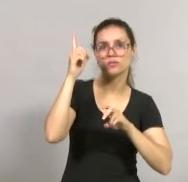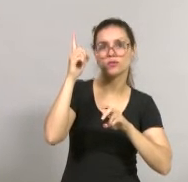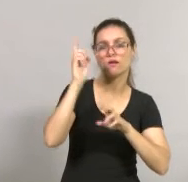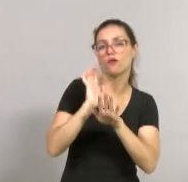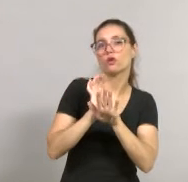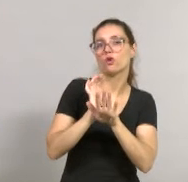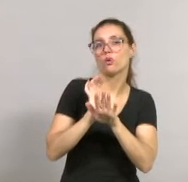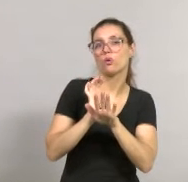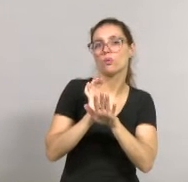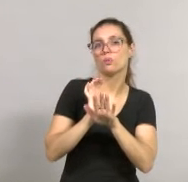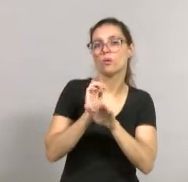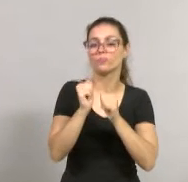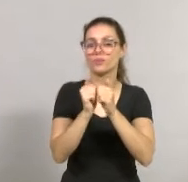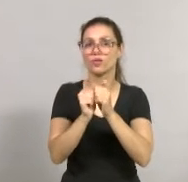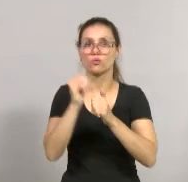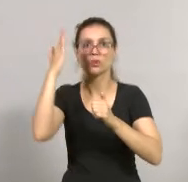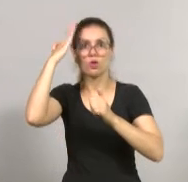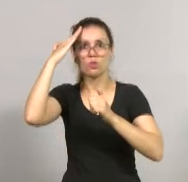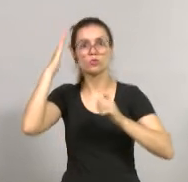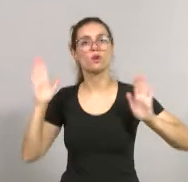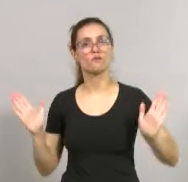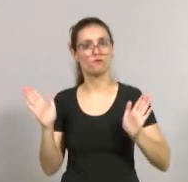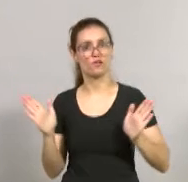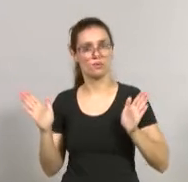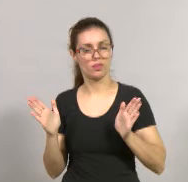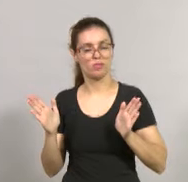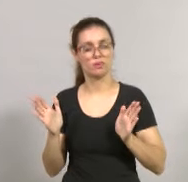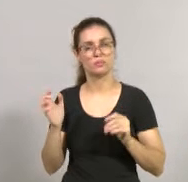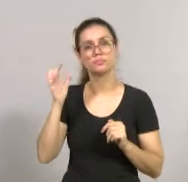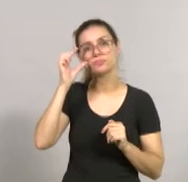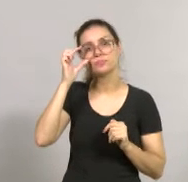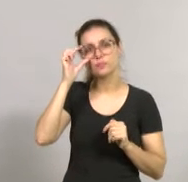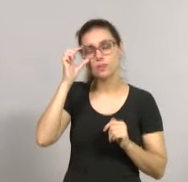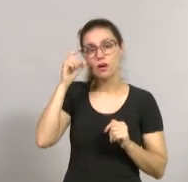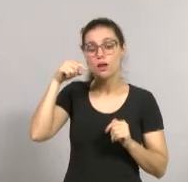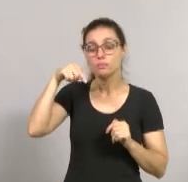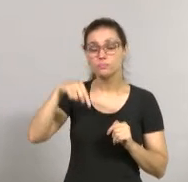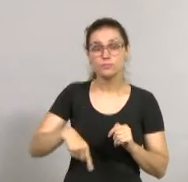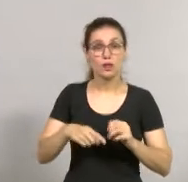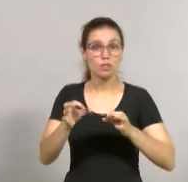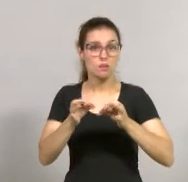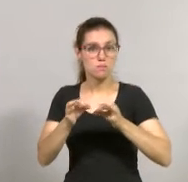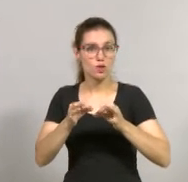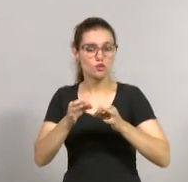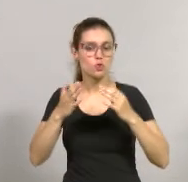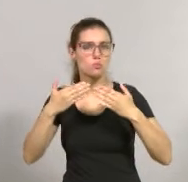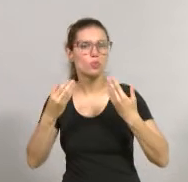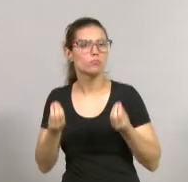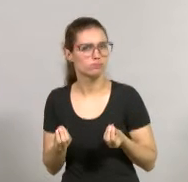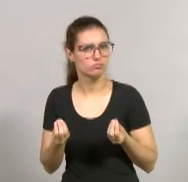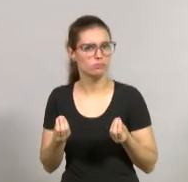digamos, que fomente la industria cultural. En este caso, también este proyecto permitió,